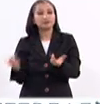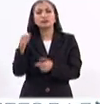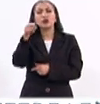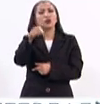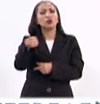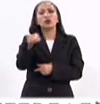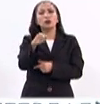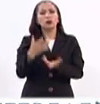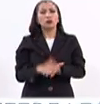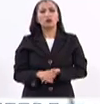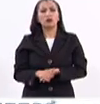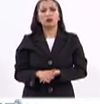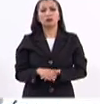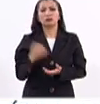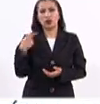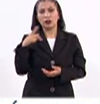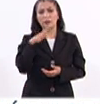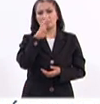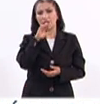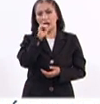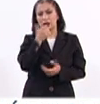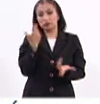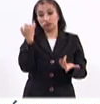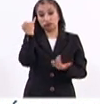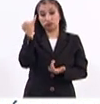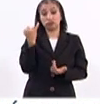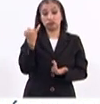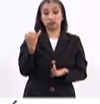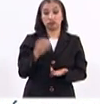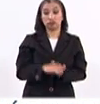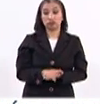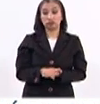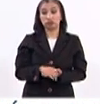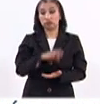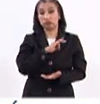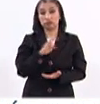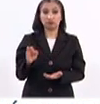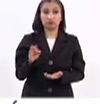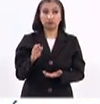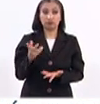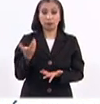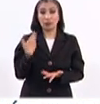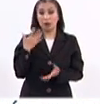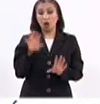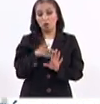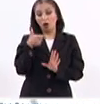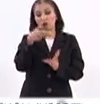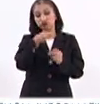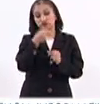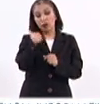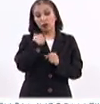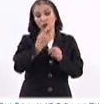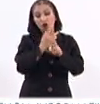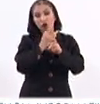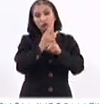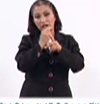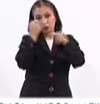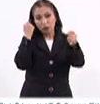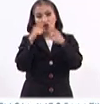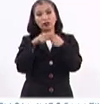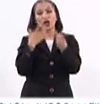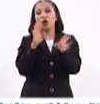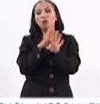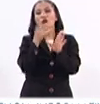Ustedes, por medio de estas becas, me imagino que podrían cubrir los gastos de traslado, o